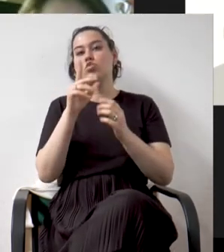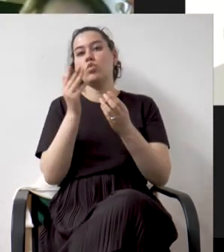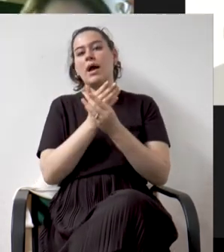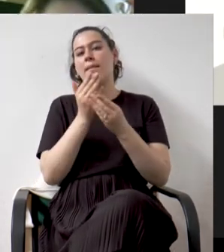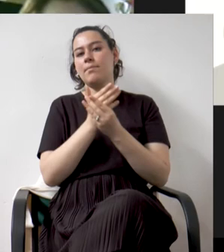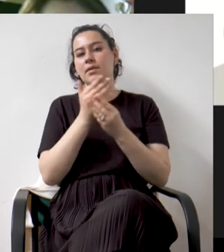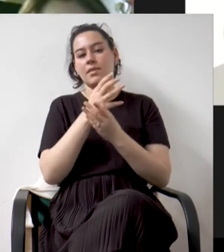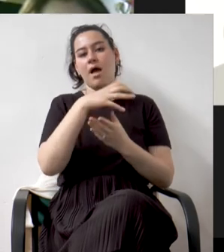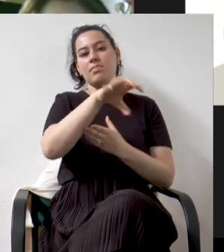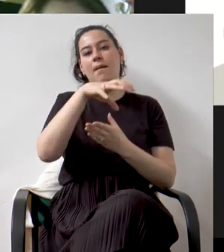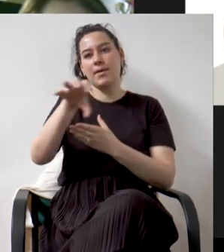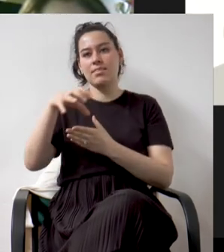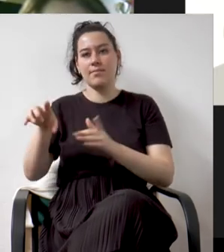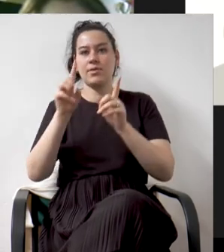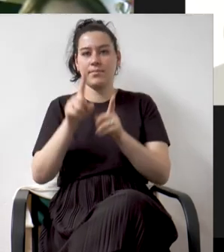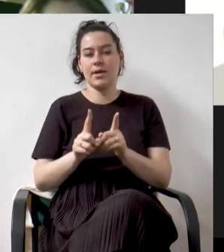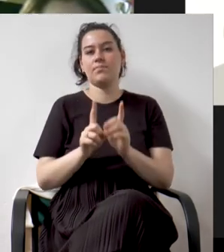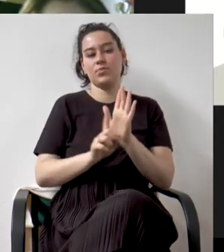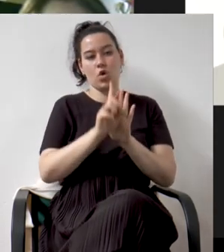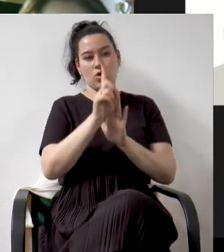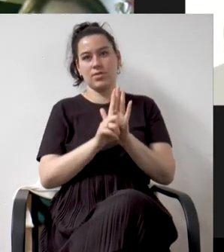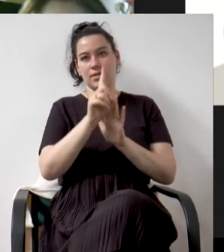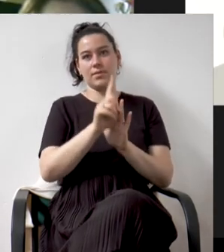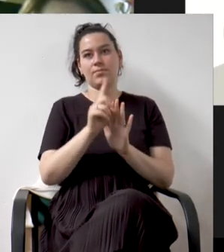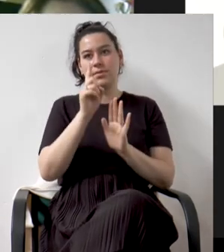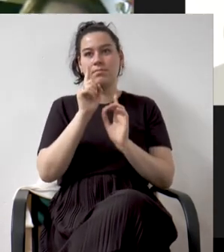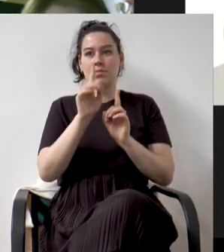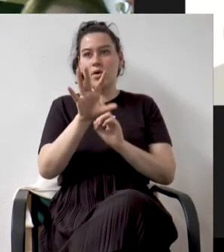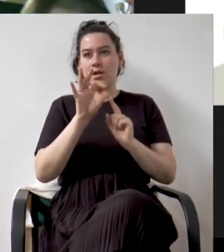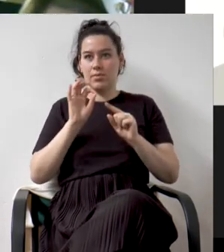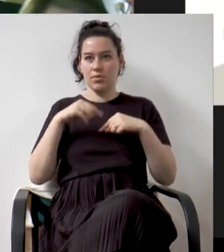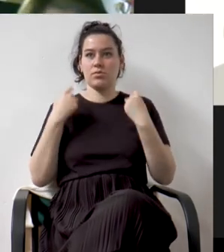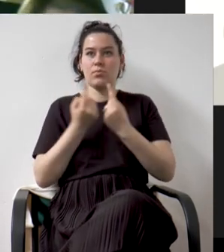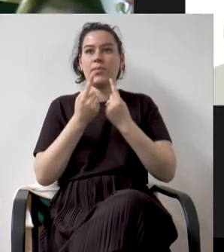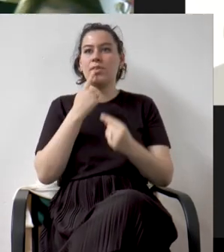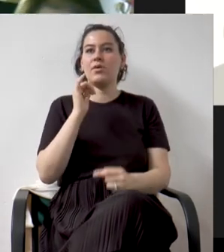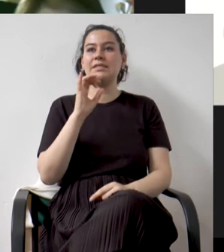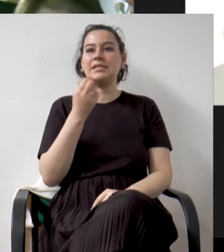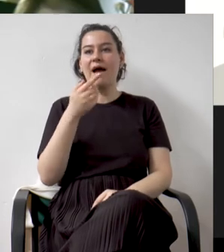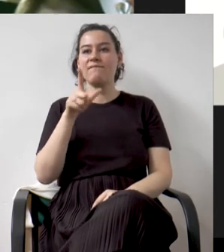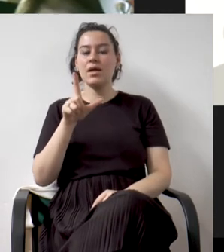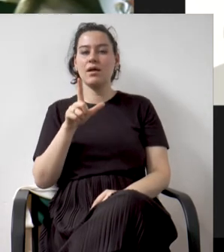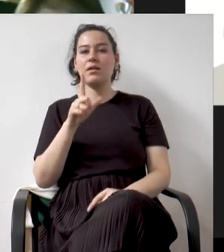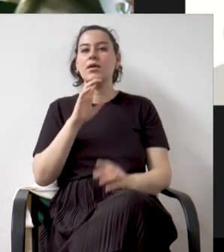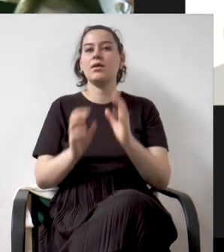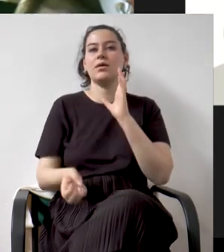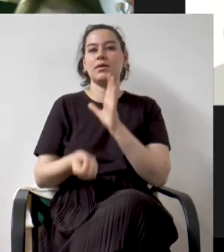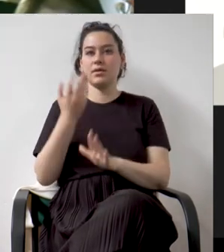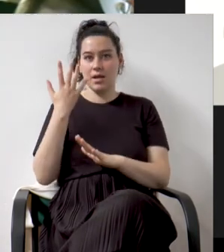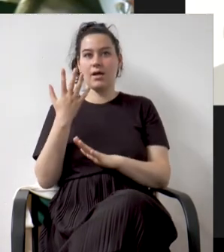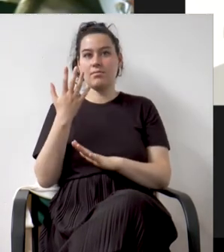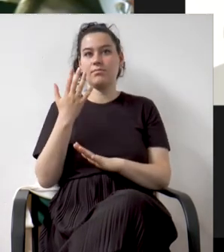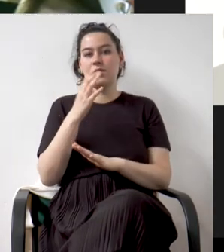de departamentos. Y el noreste, el camino que elegimos, como bien dijo Isabel, fue crear el CENUR